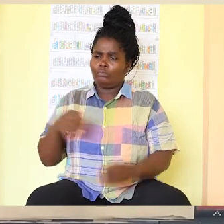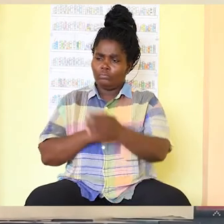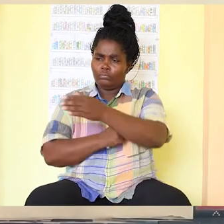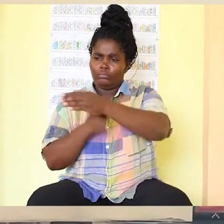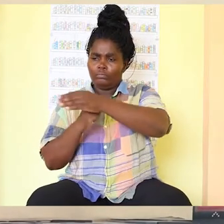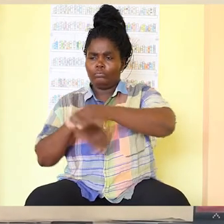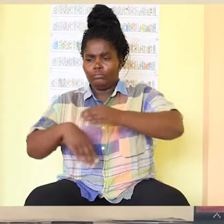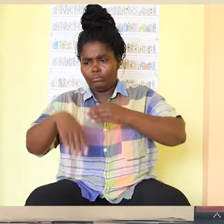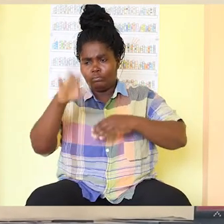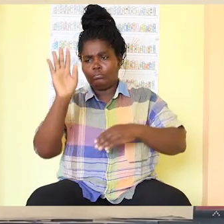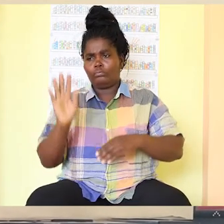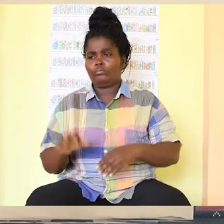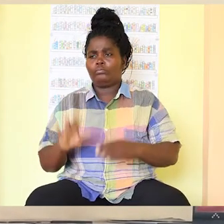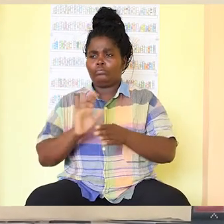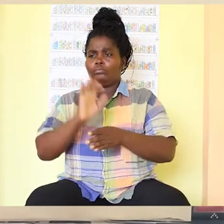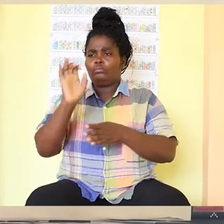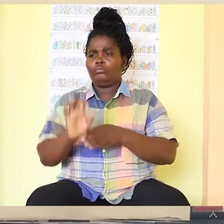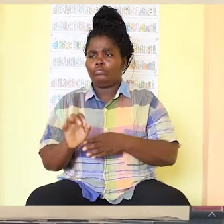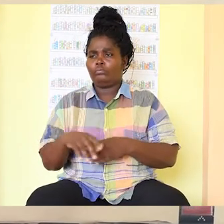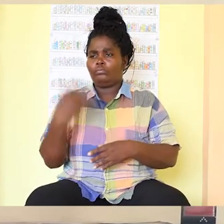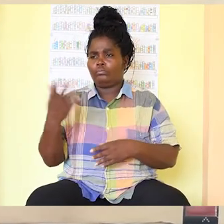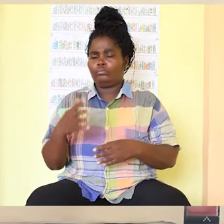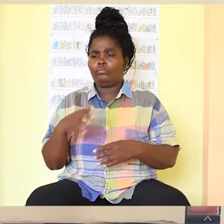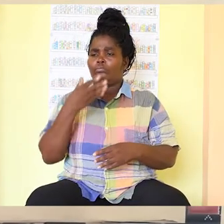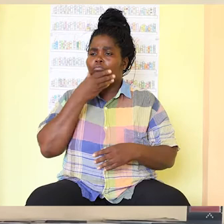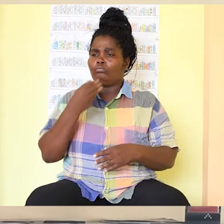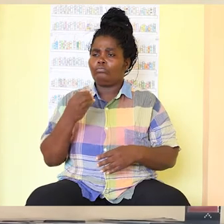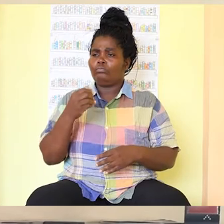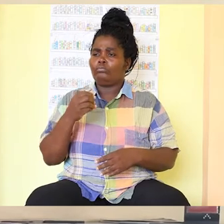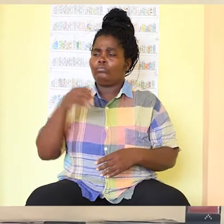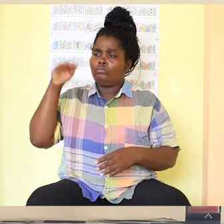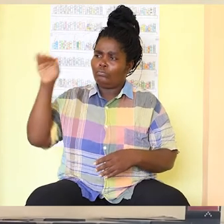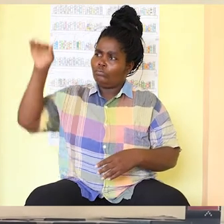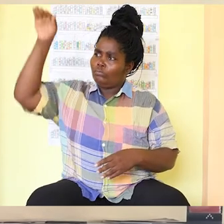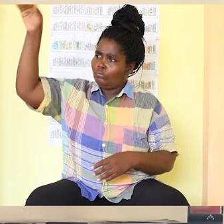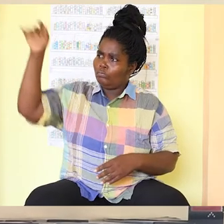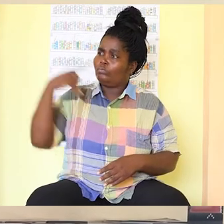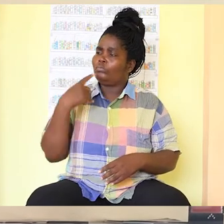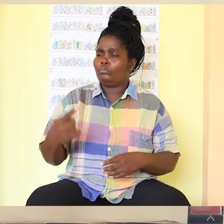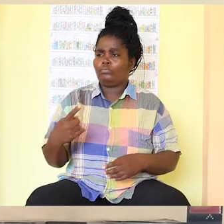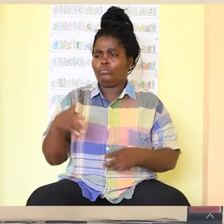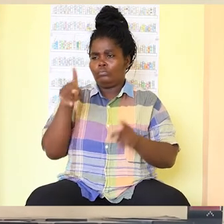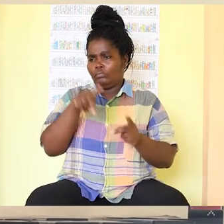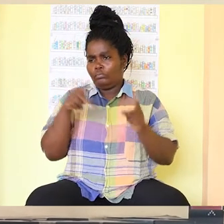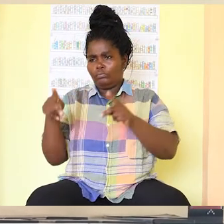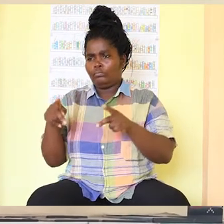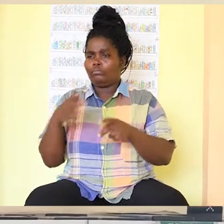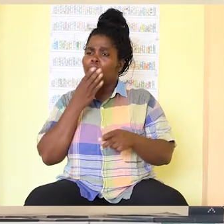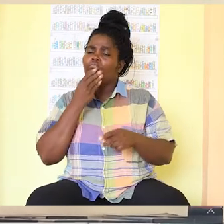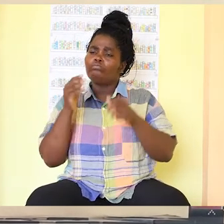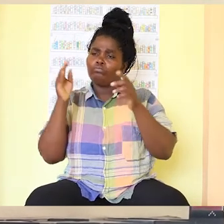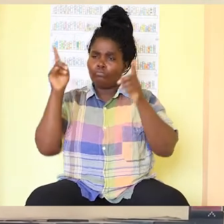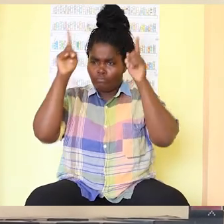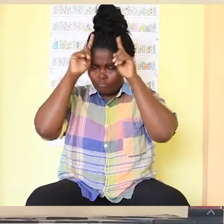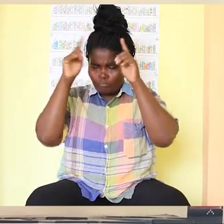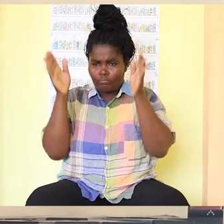puente. Después llegó el chivo chivón mediano, con su chiva mediana y sus cuernos